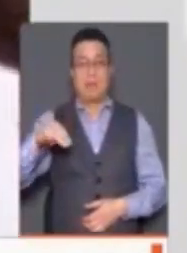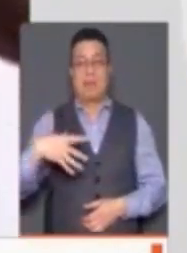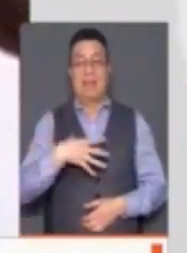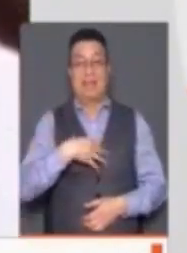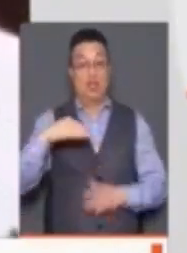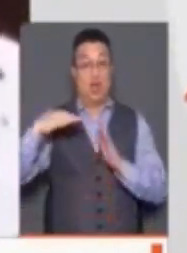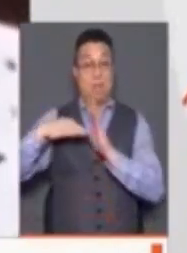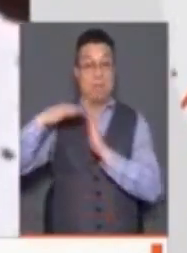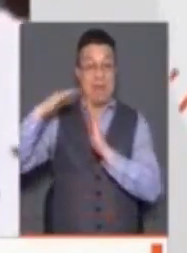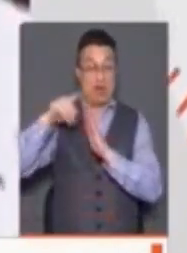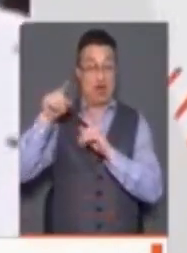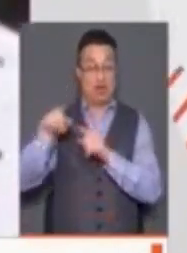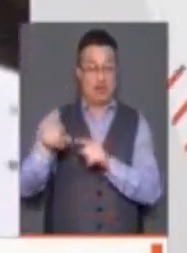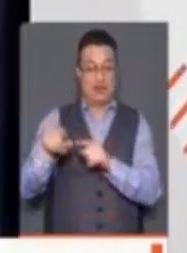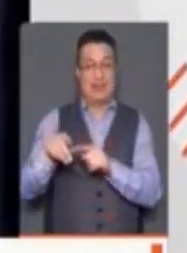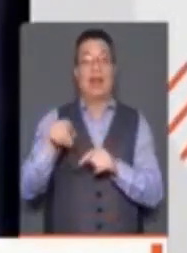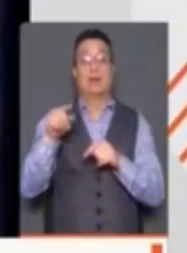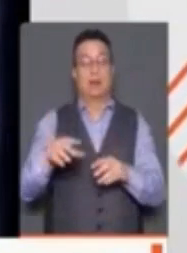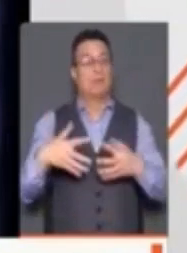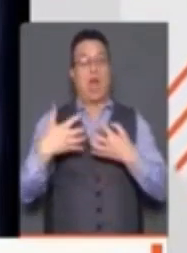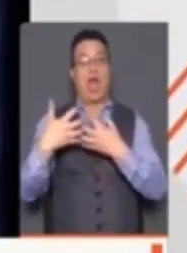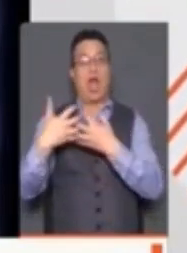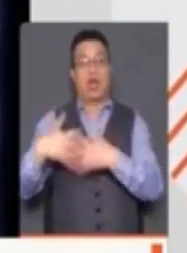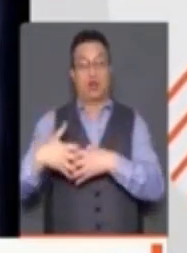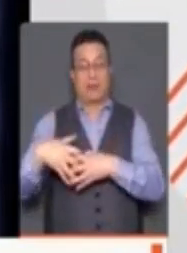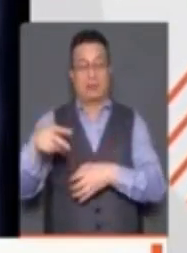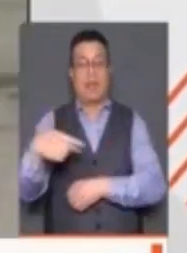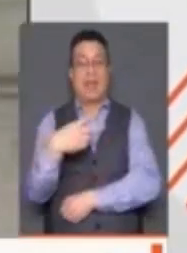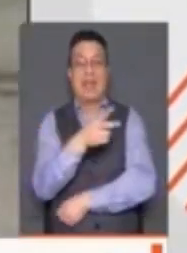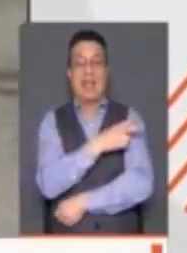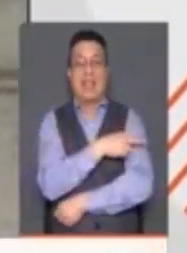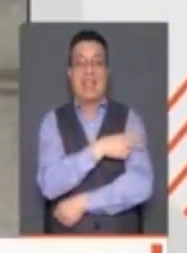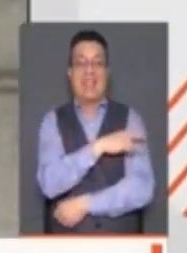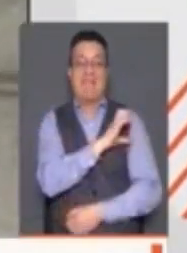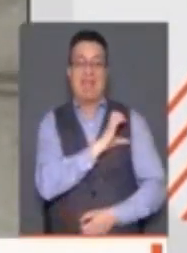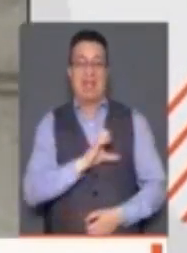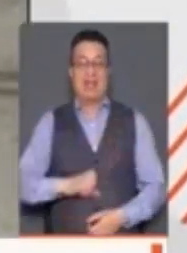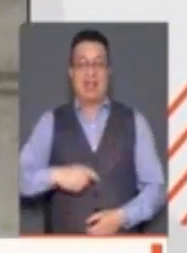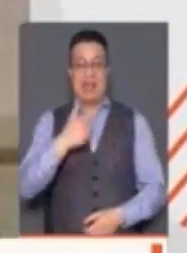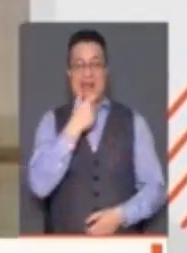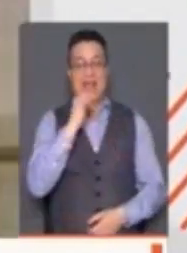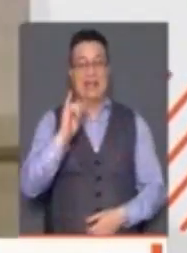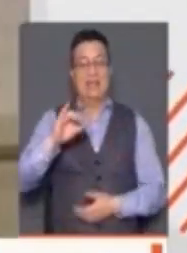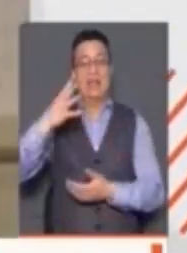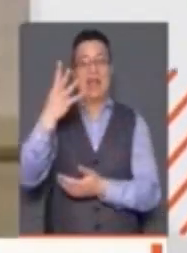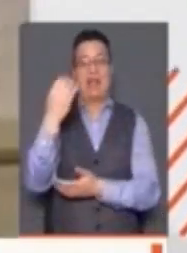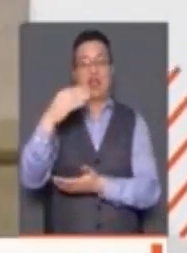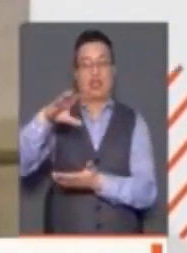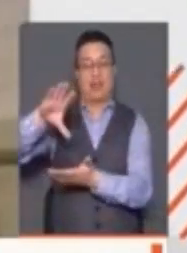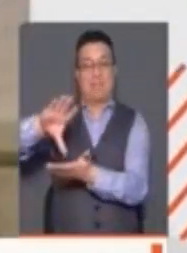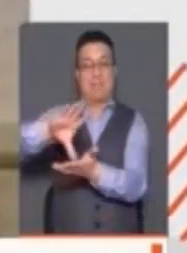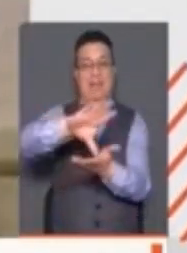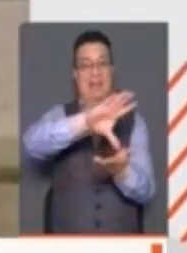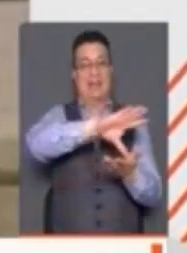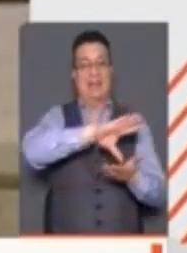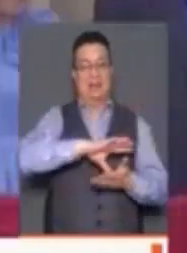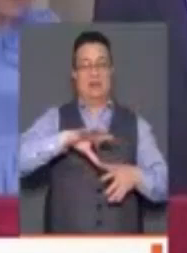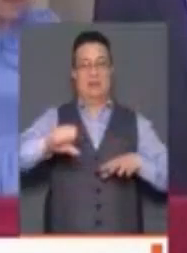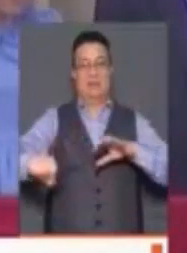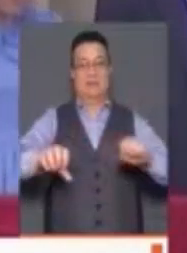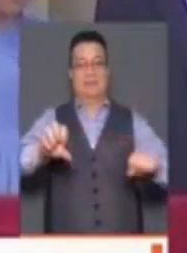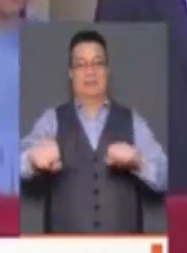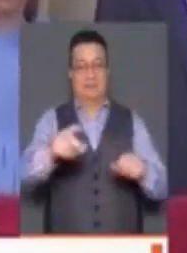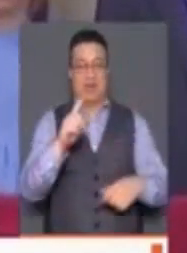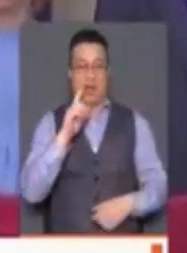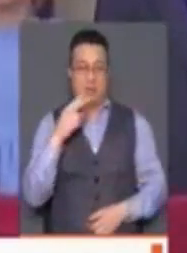Elizabeth automáticamente se transforma en el jefe de Estado de Reino Unido y 14 países de la Commonwealth. A su lado